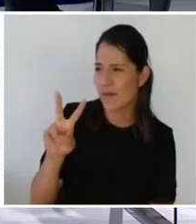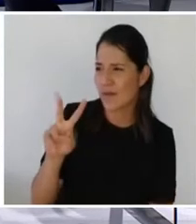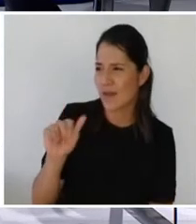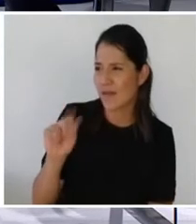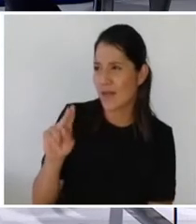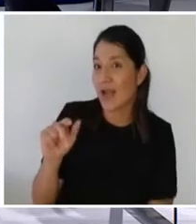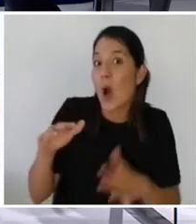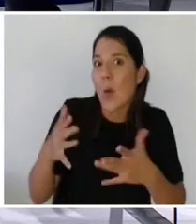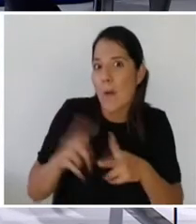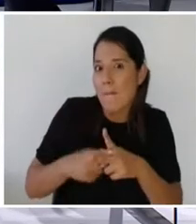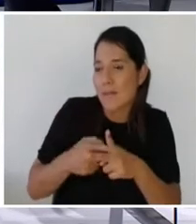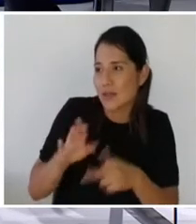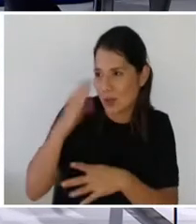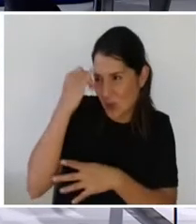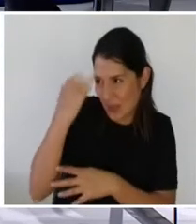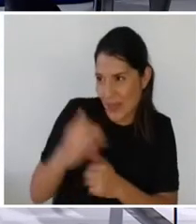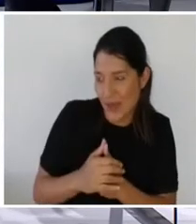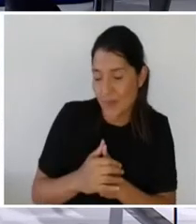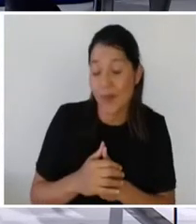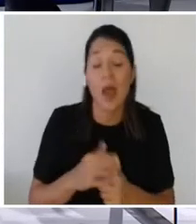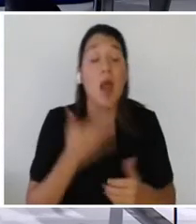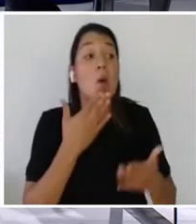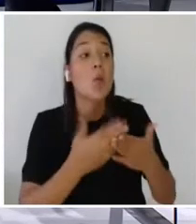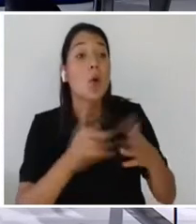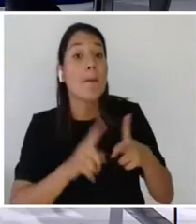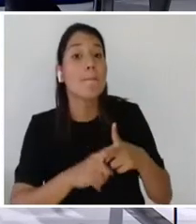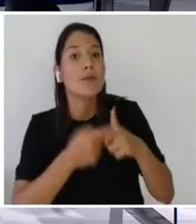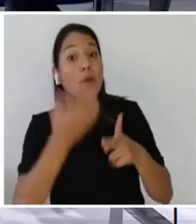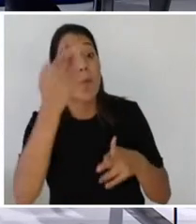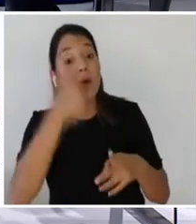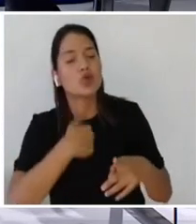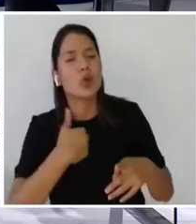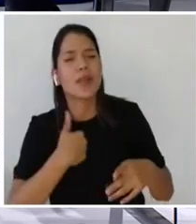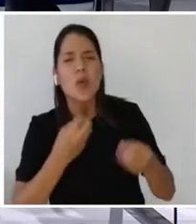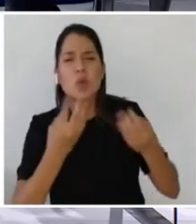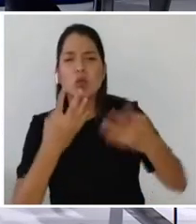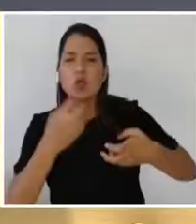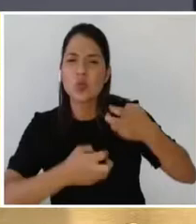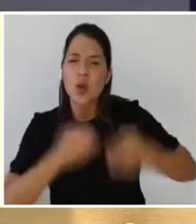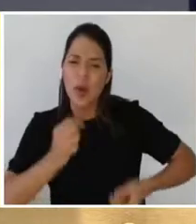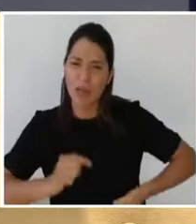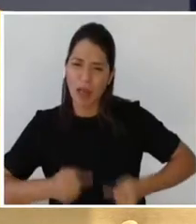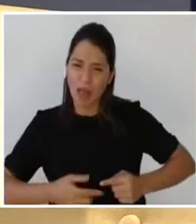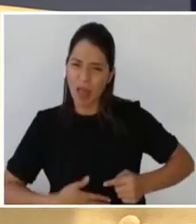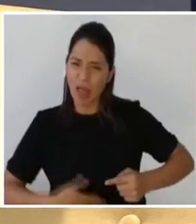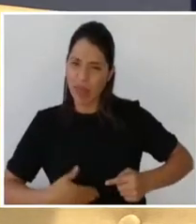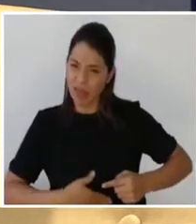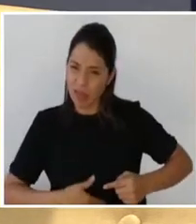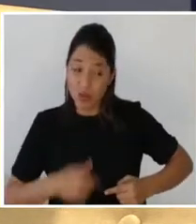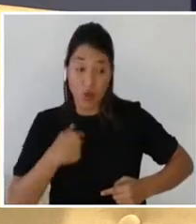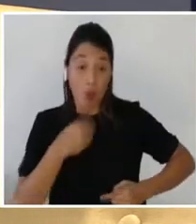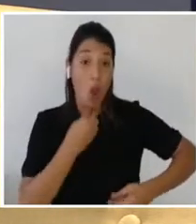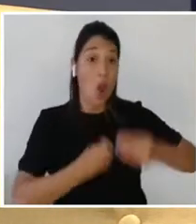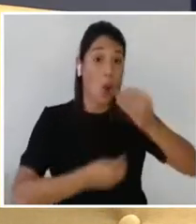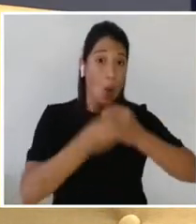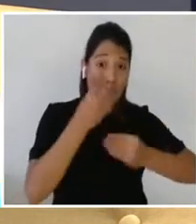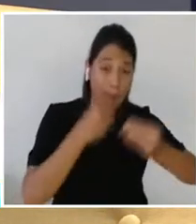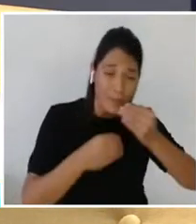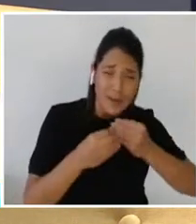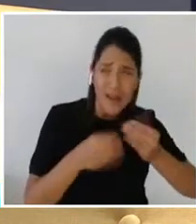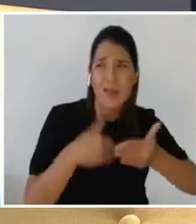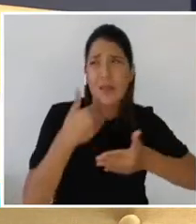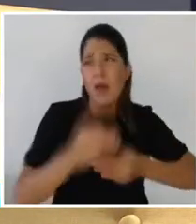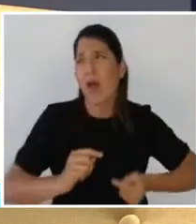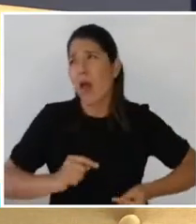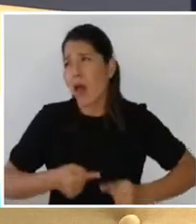empezó porque yo tenía muchos problemas digestivos. Entonces, yo todo lo que comía era aquel estómago,